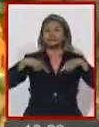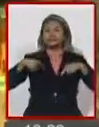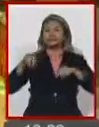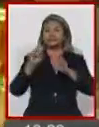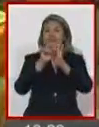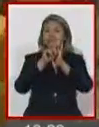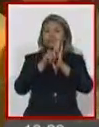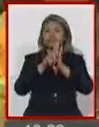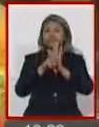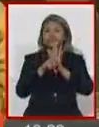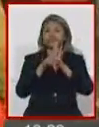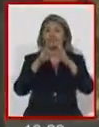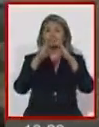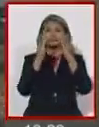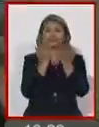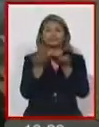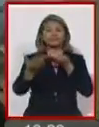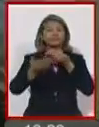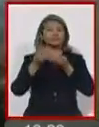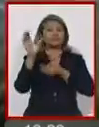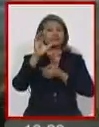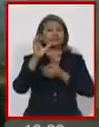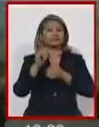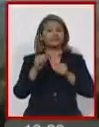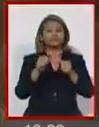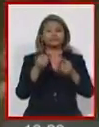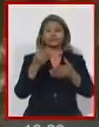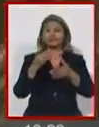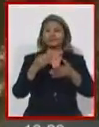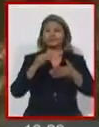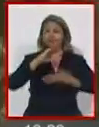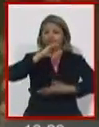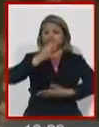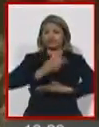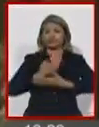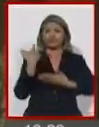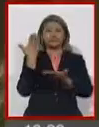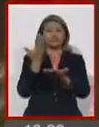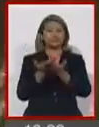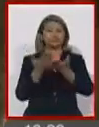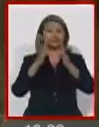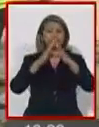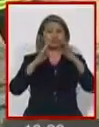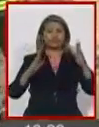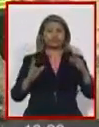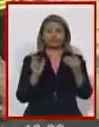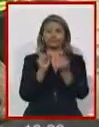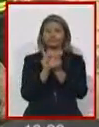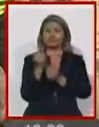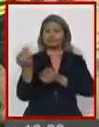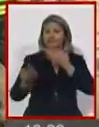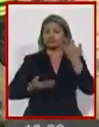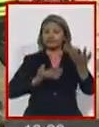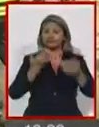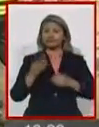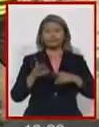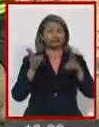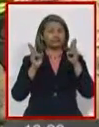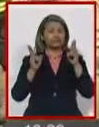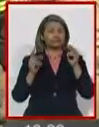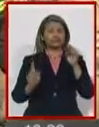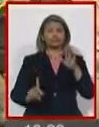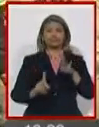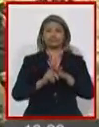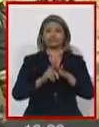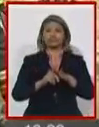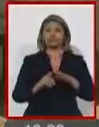tan solo unos minutos a un colegio cercano en busca de cupos para sus nietos. Cuando retornó a su domicilio, lo encontró en llamas. Fue rápido,